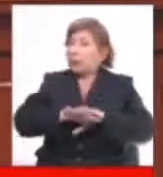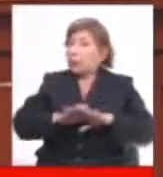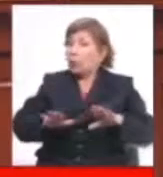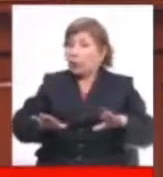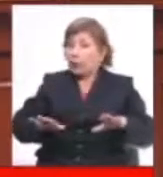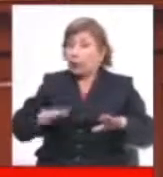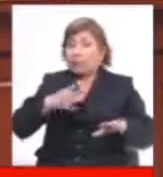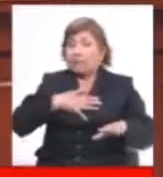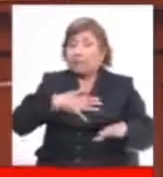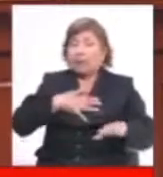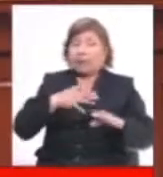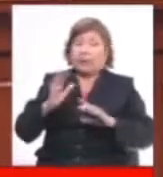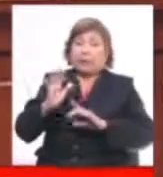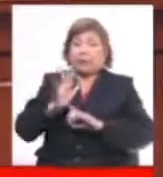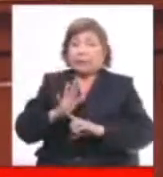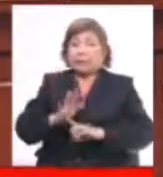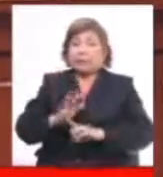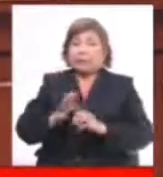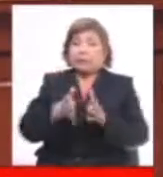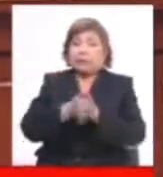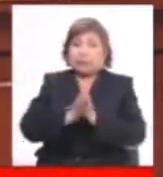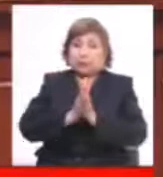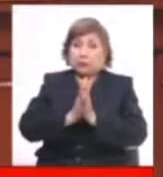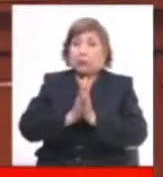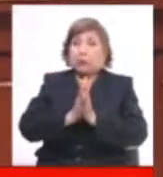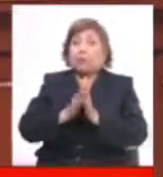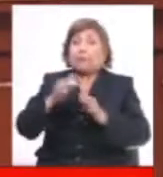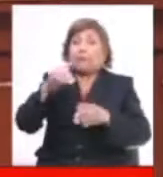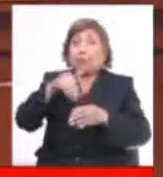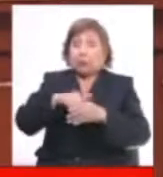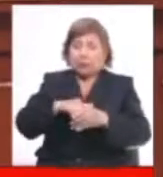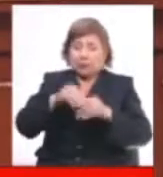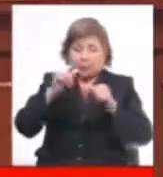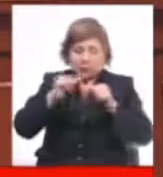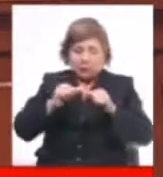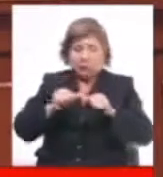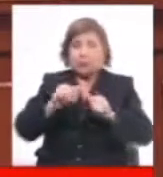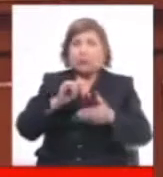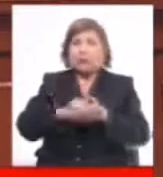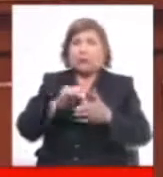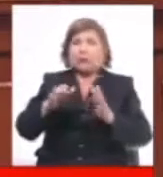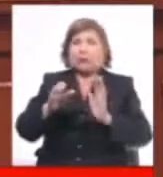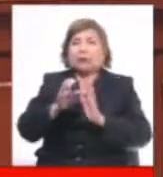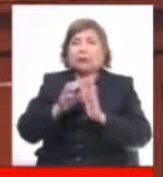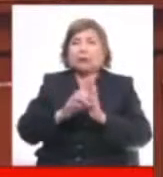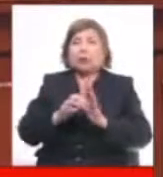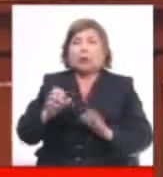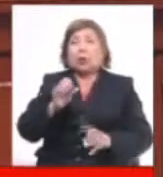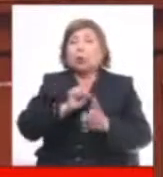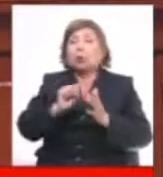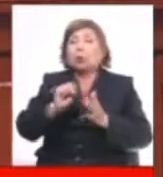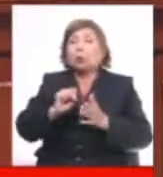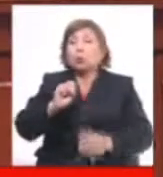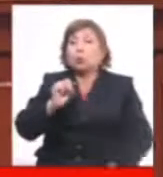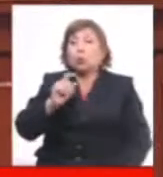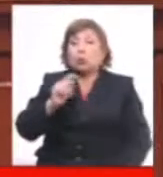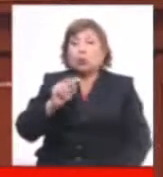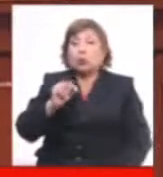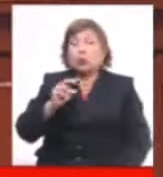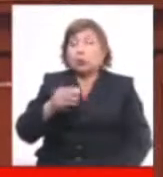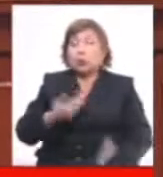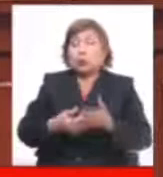mi presentación, solicito votar directamente este texto sustitutorio que, como ya